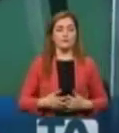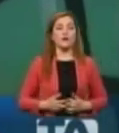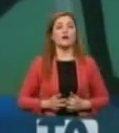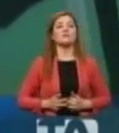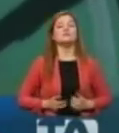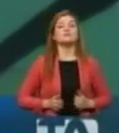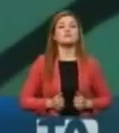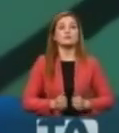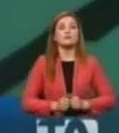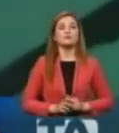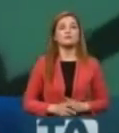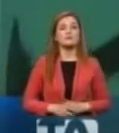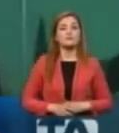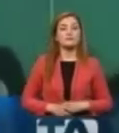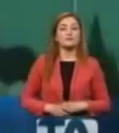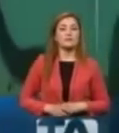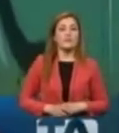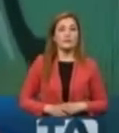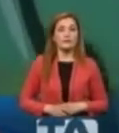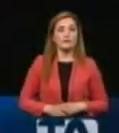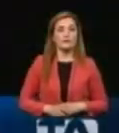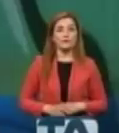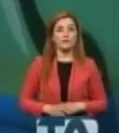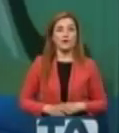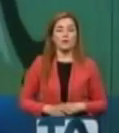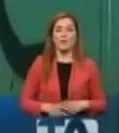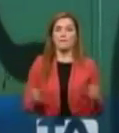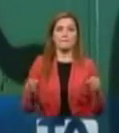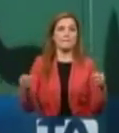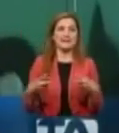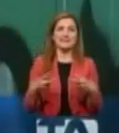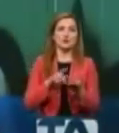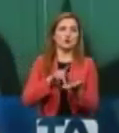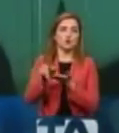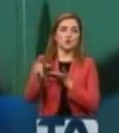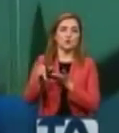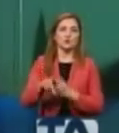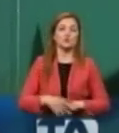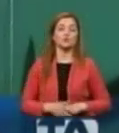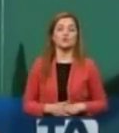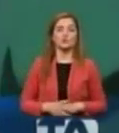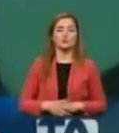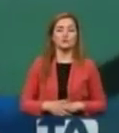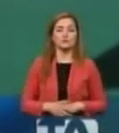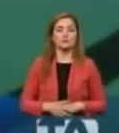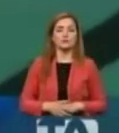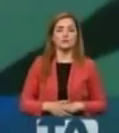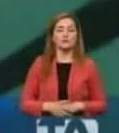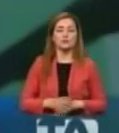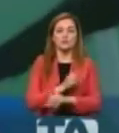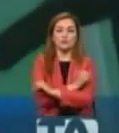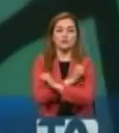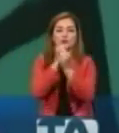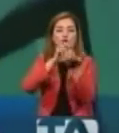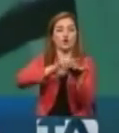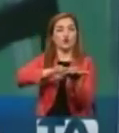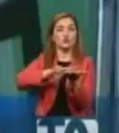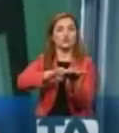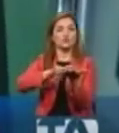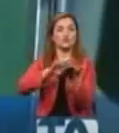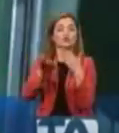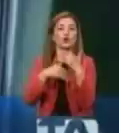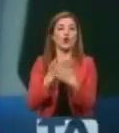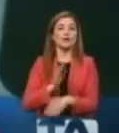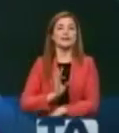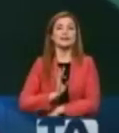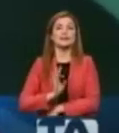y procederemos también con los seguros, y haremos del día de hoy, esta mañana tenemos una reunión con todo, una reunión